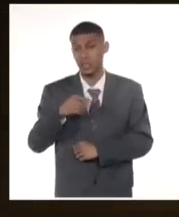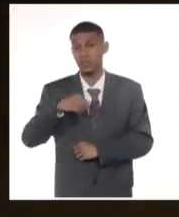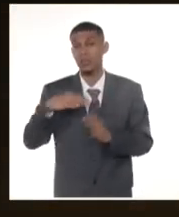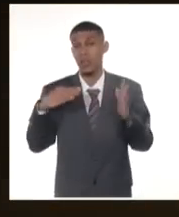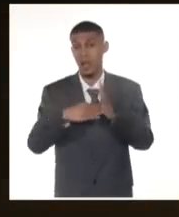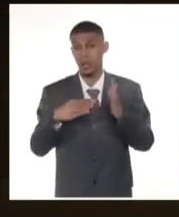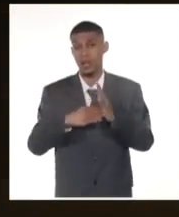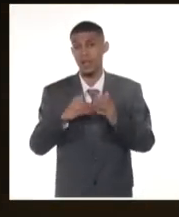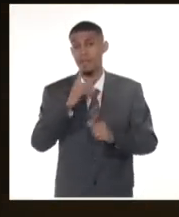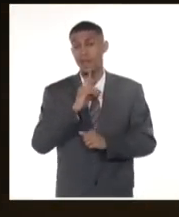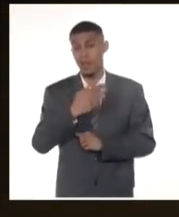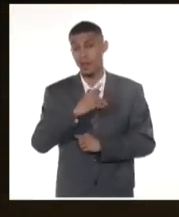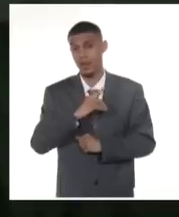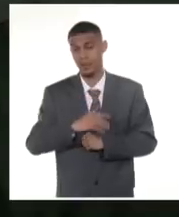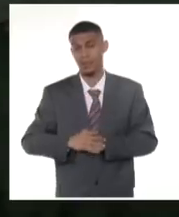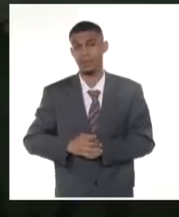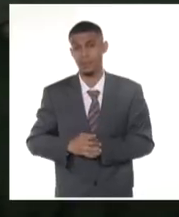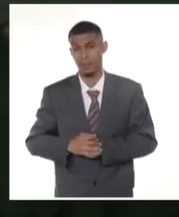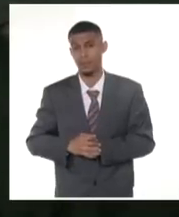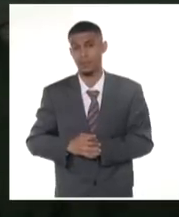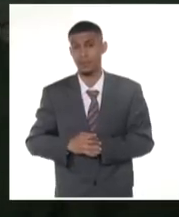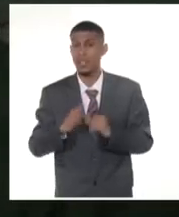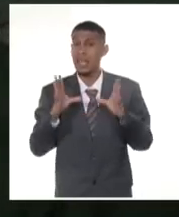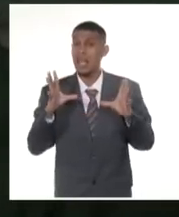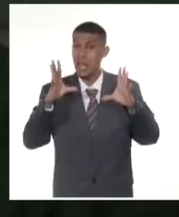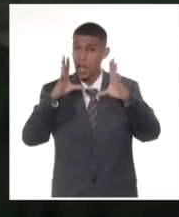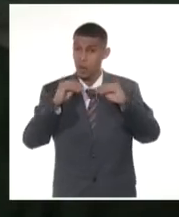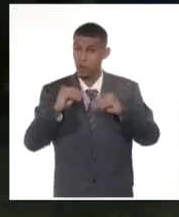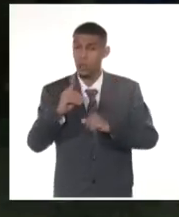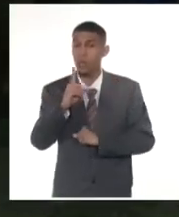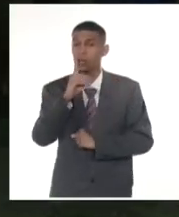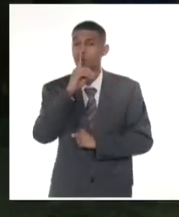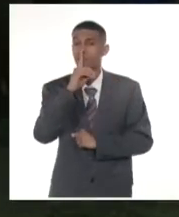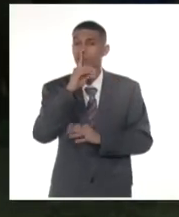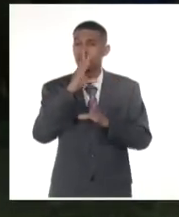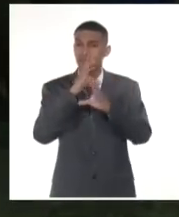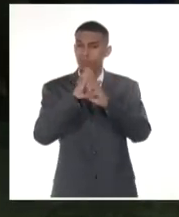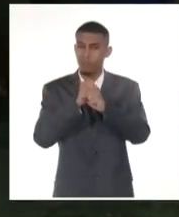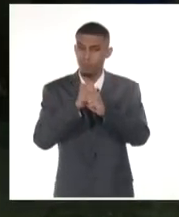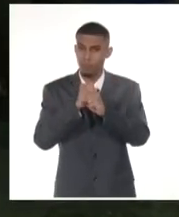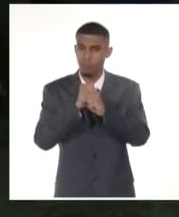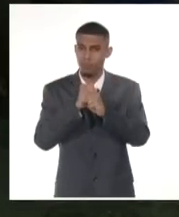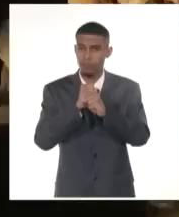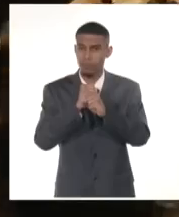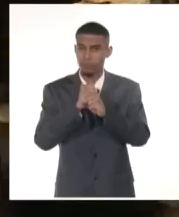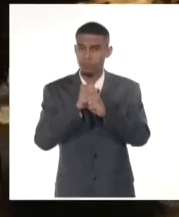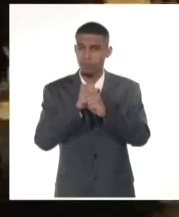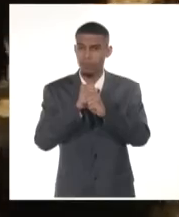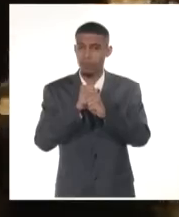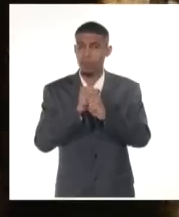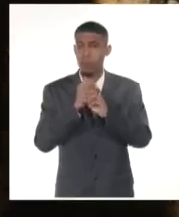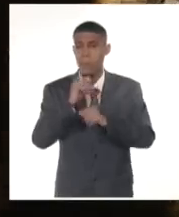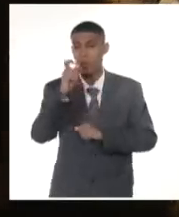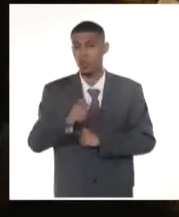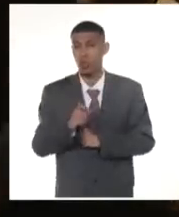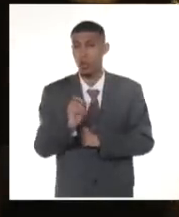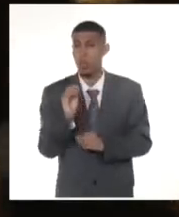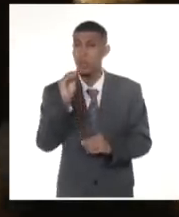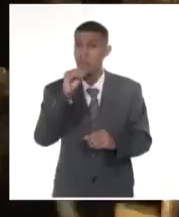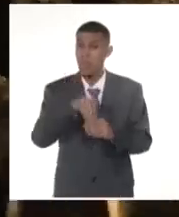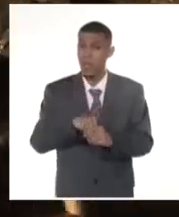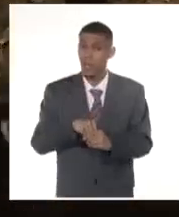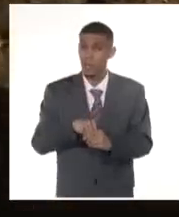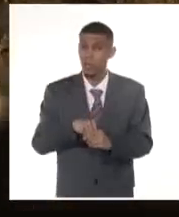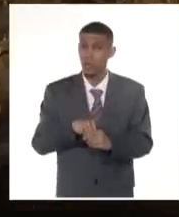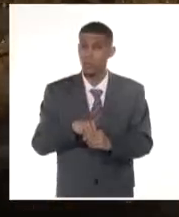de este viernes. En la noche hay silencio y todos aguardan una señal. Los que están dentro salen tan